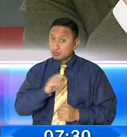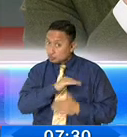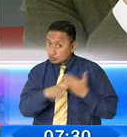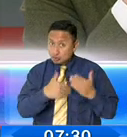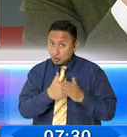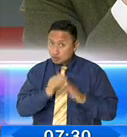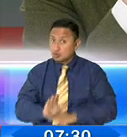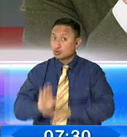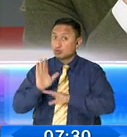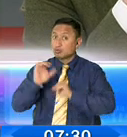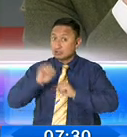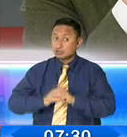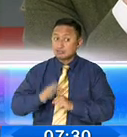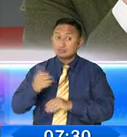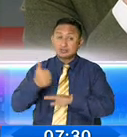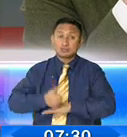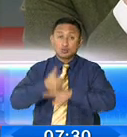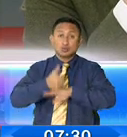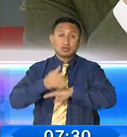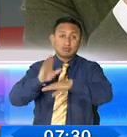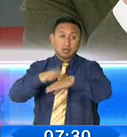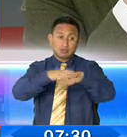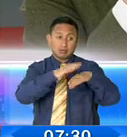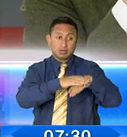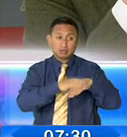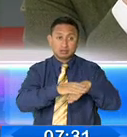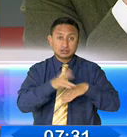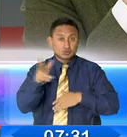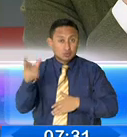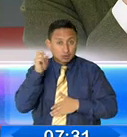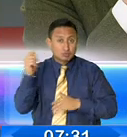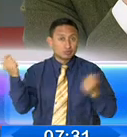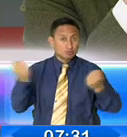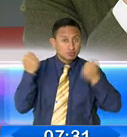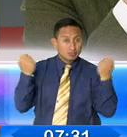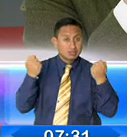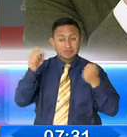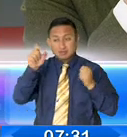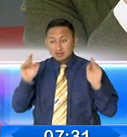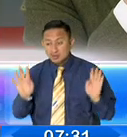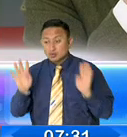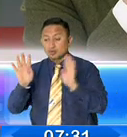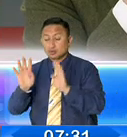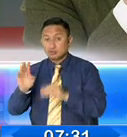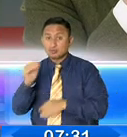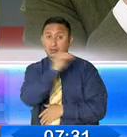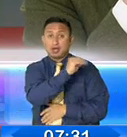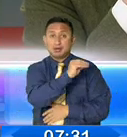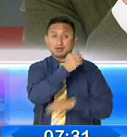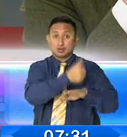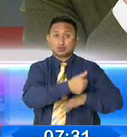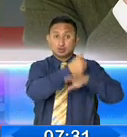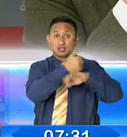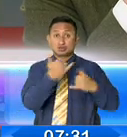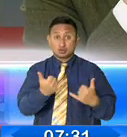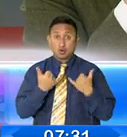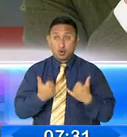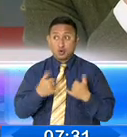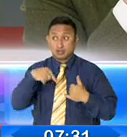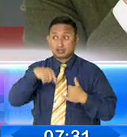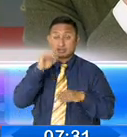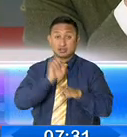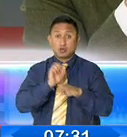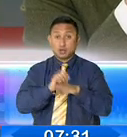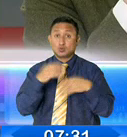alertar a las autoridades si escuchamos una fiesta, si vemos aglomeraciones. Este es un momento crítico para el país y tenemos